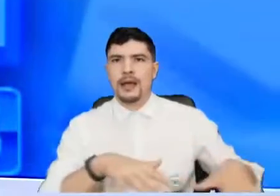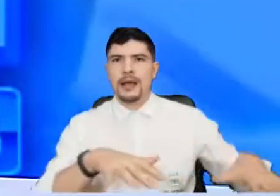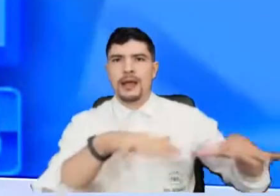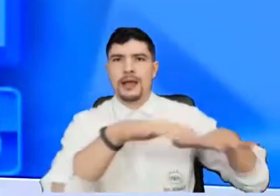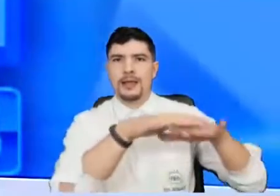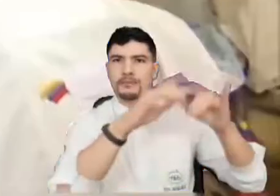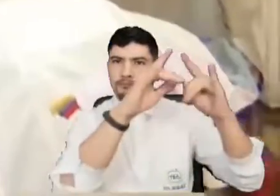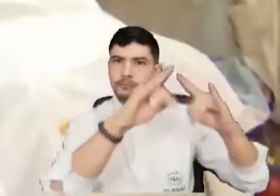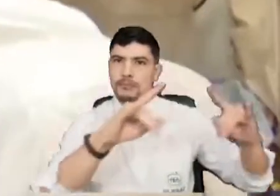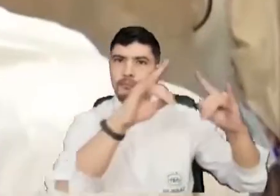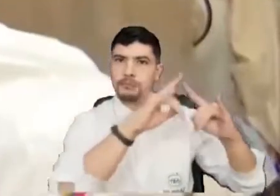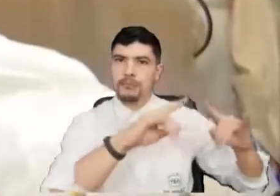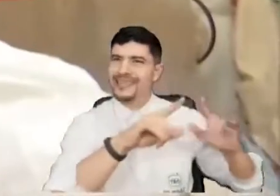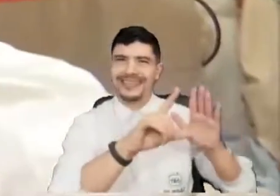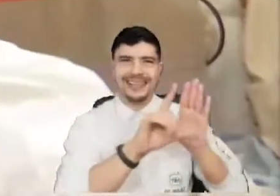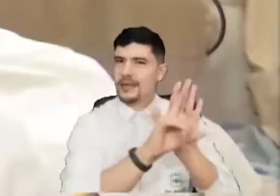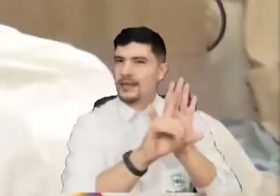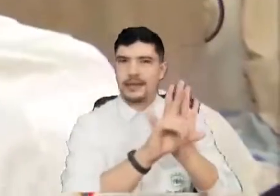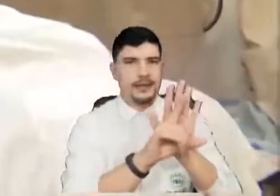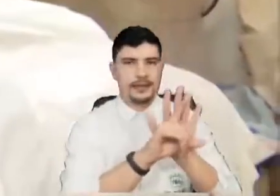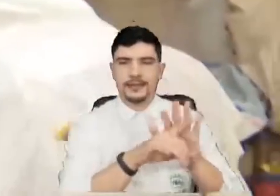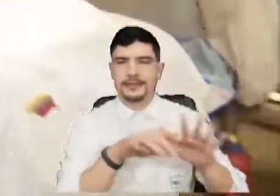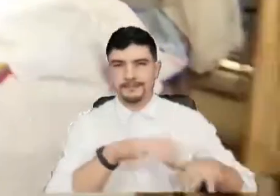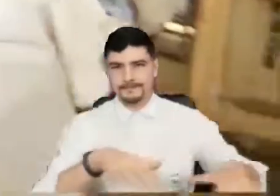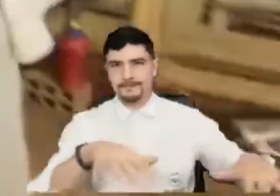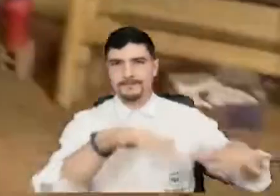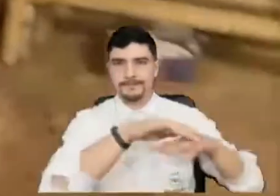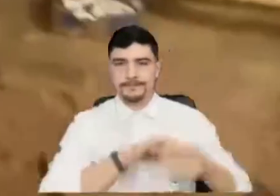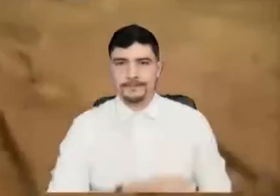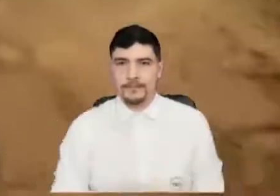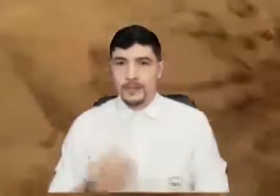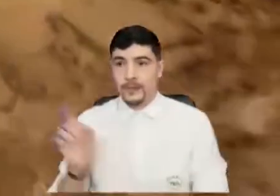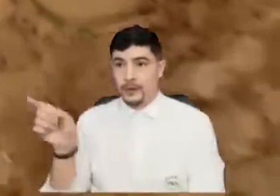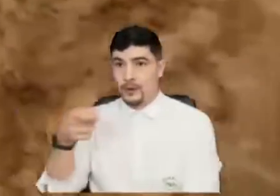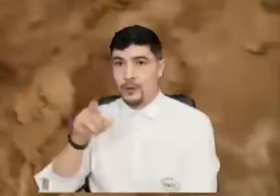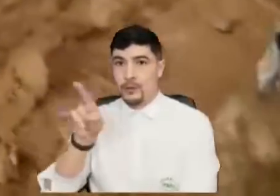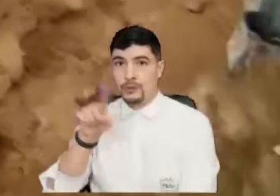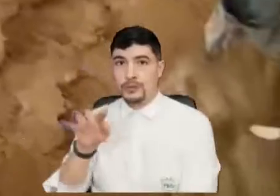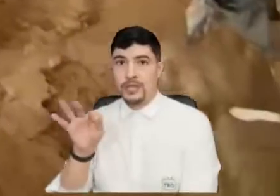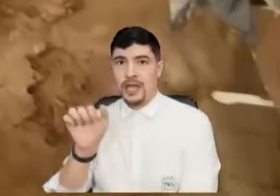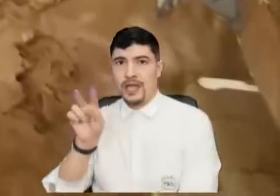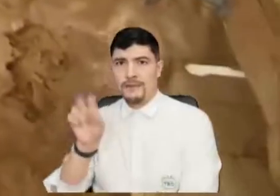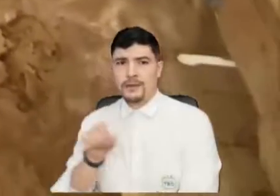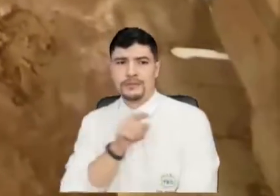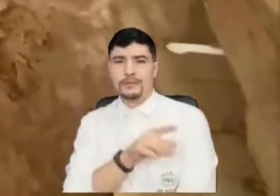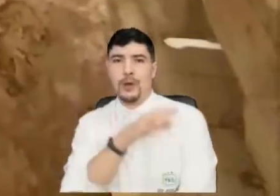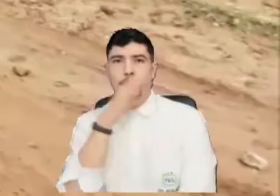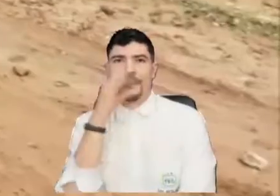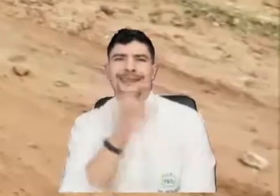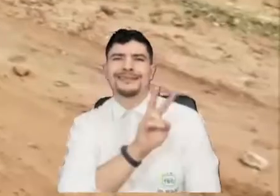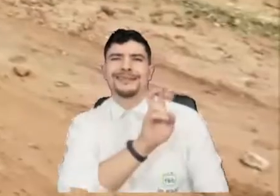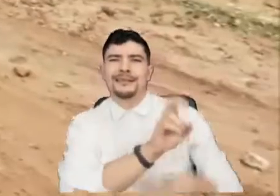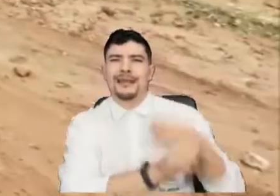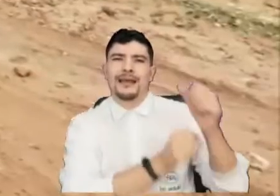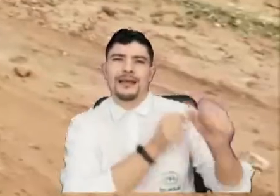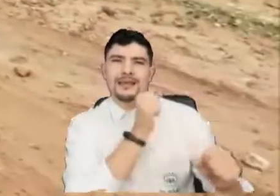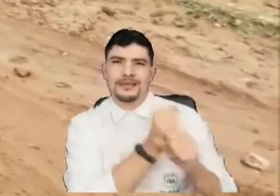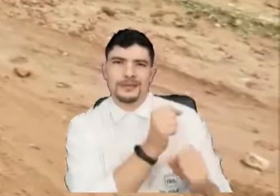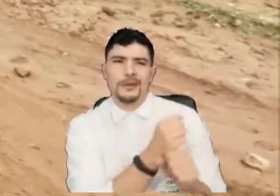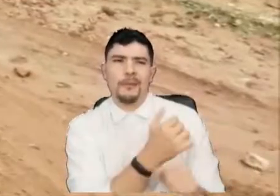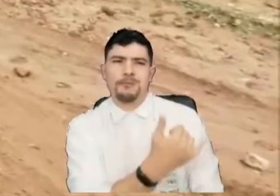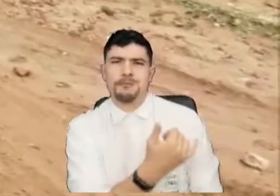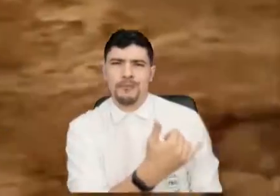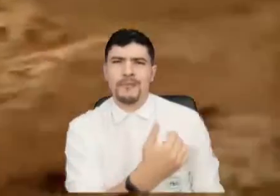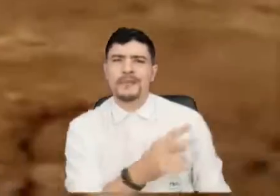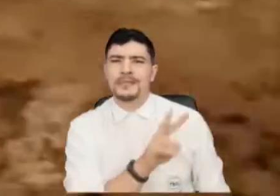urbanos. Gustavo Villamizar lleva viviendo más de 7 años en el sector de Nueva Ilusión sobre el anillo vial occidental